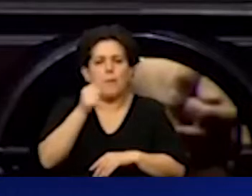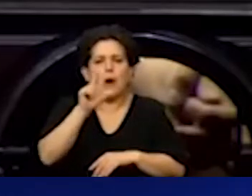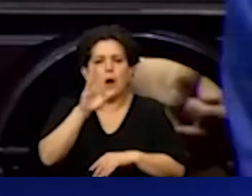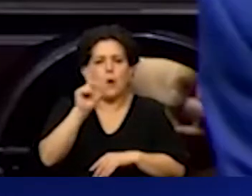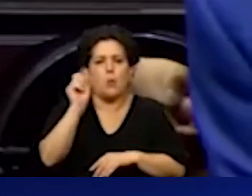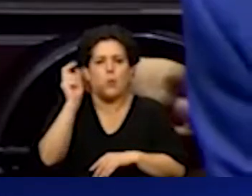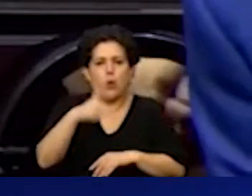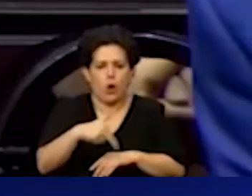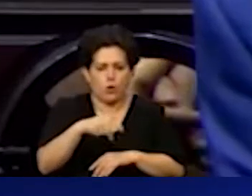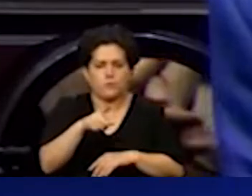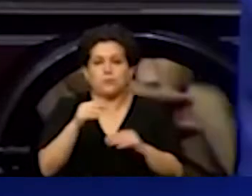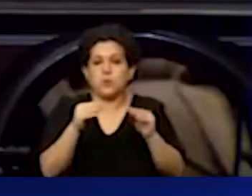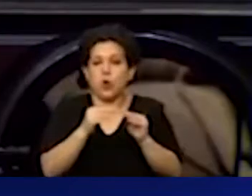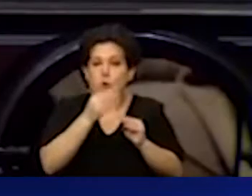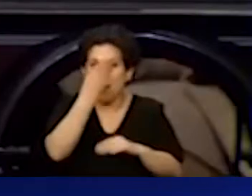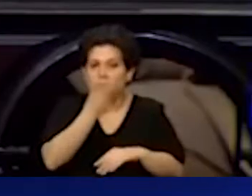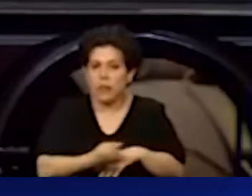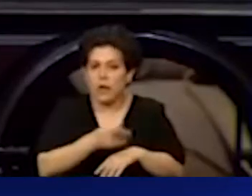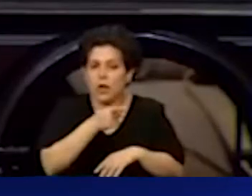compañero que fue